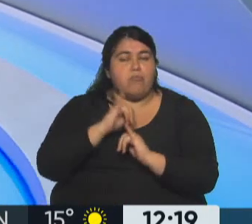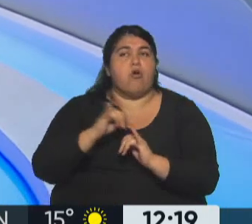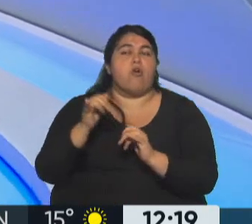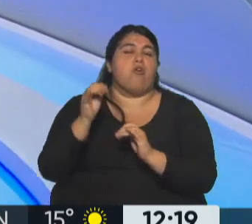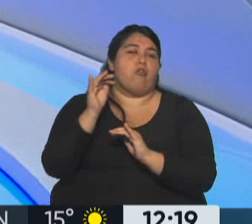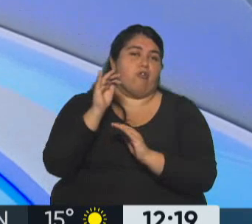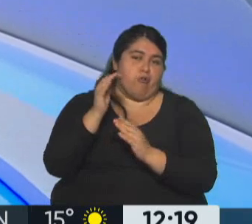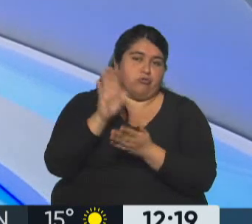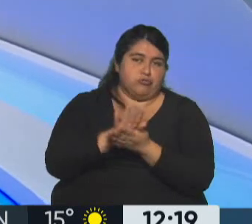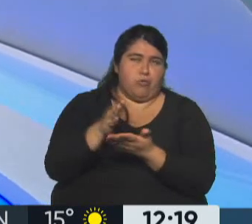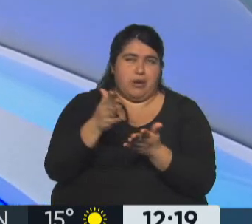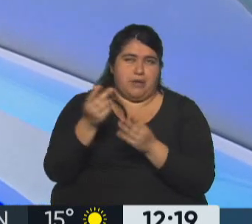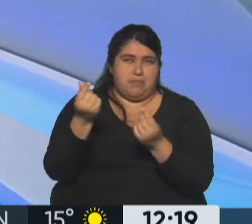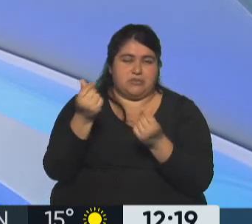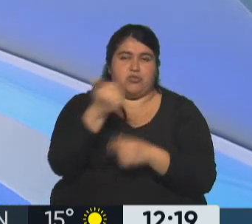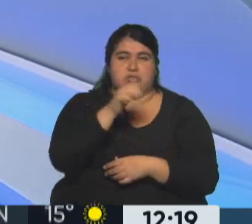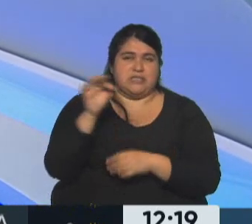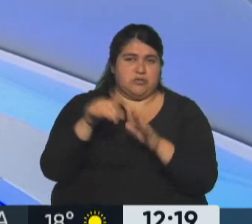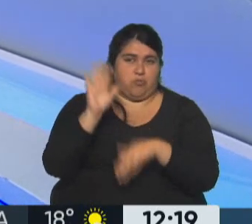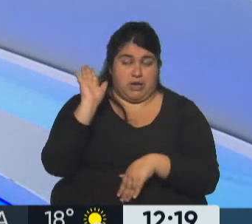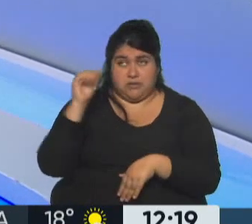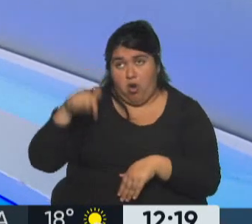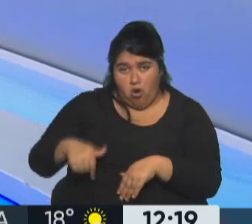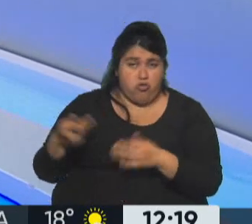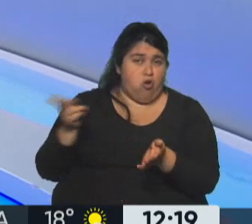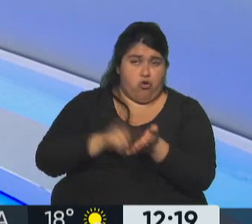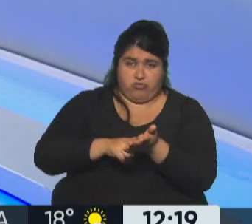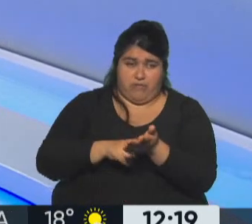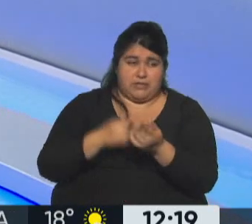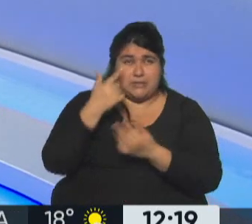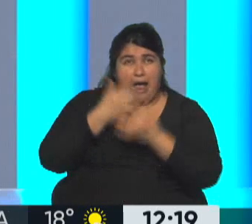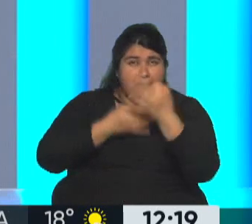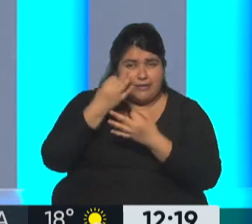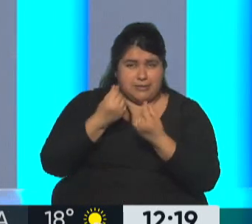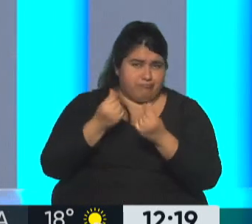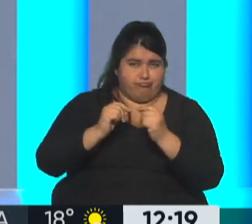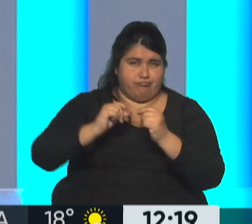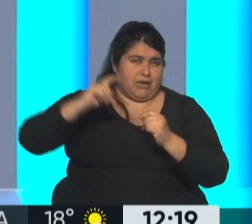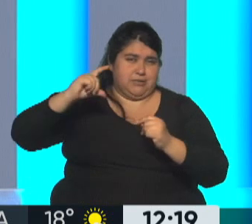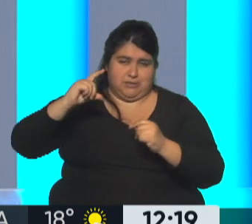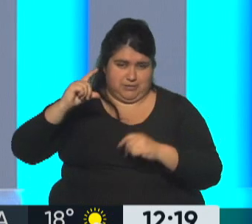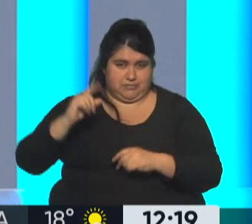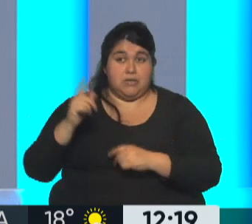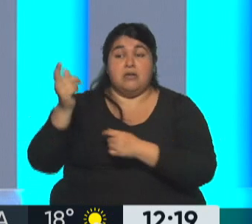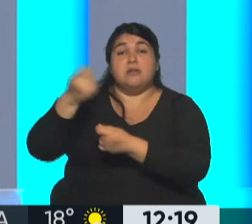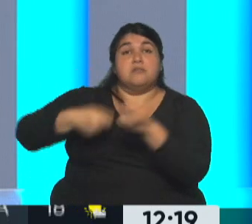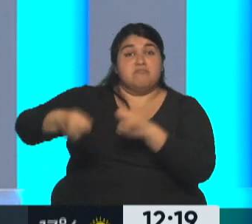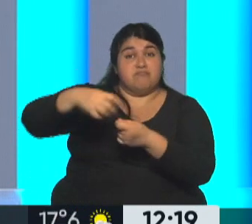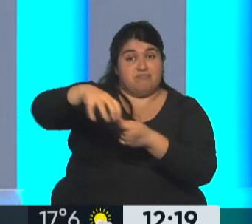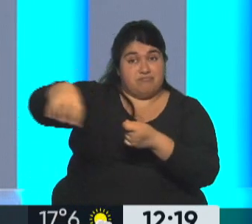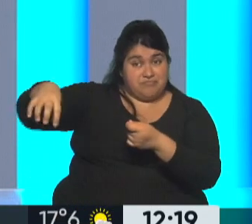comentó un valor de 600 pesos hoy está por arriba hoy prácticamente volvieron a operar todas estas Este oficinas ilegales